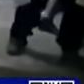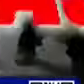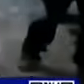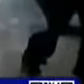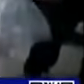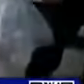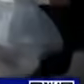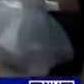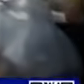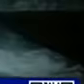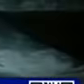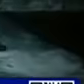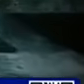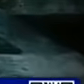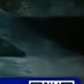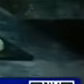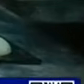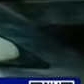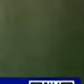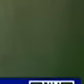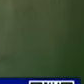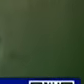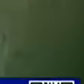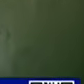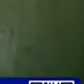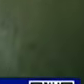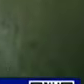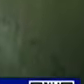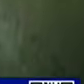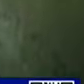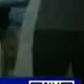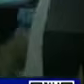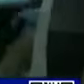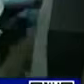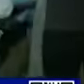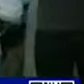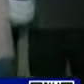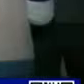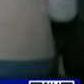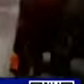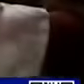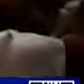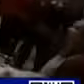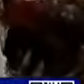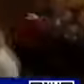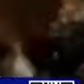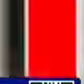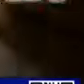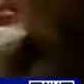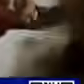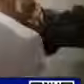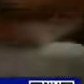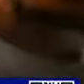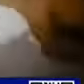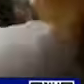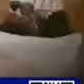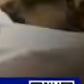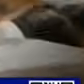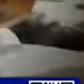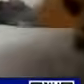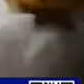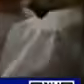Una provoca el miedo. Y la otra reúne a las familias. ¿Truco o tanta